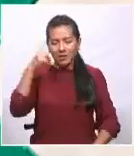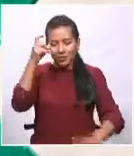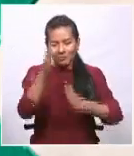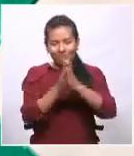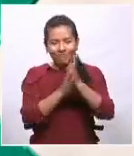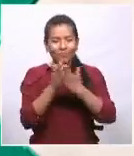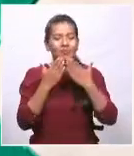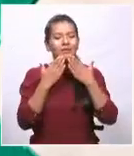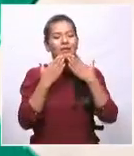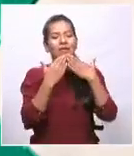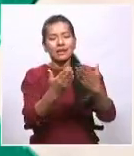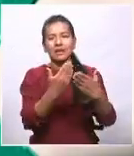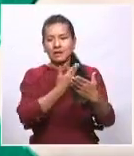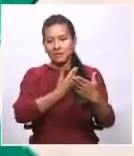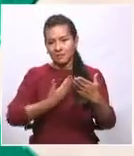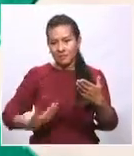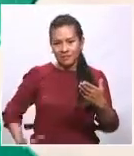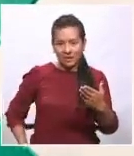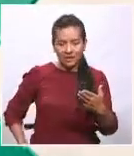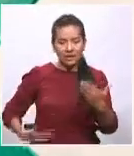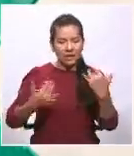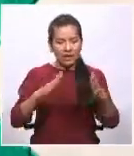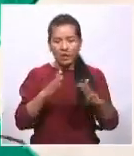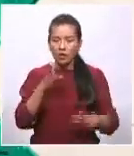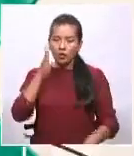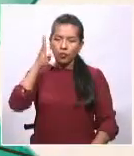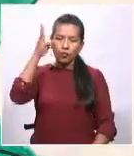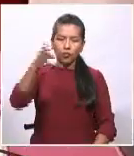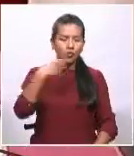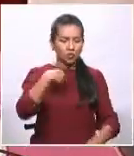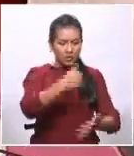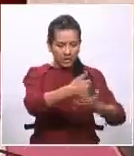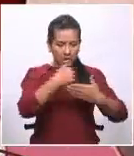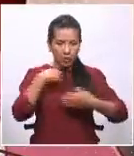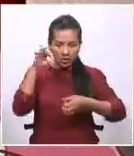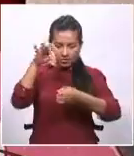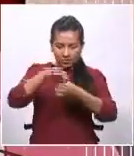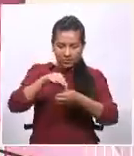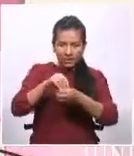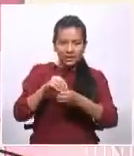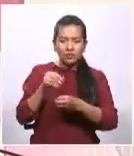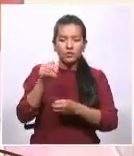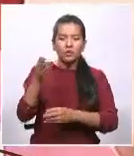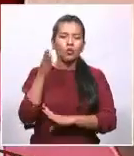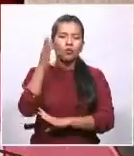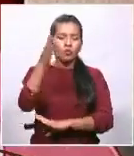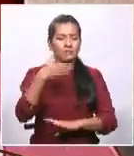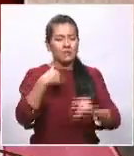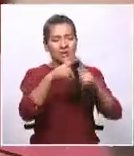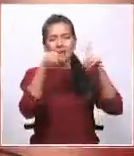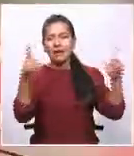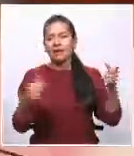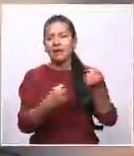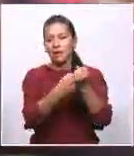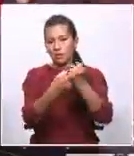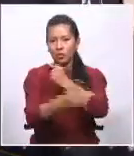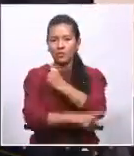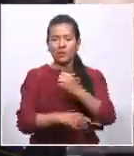que el futuro usted dejará la semilla para que nosotros hagamos grande nuestro país. Muchísimas gracias.